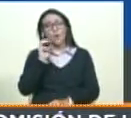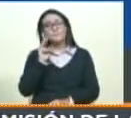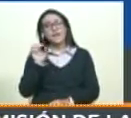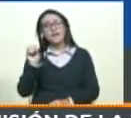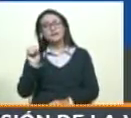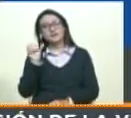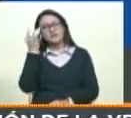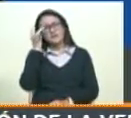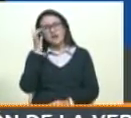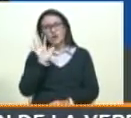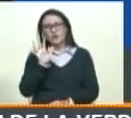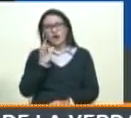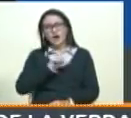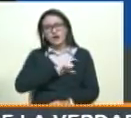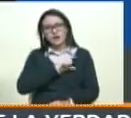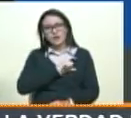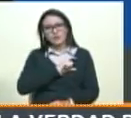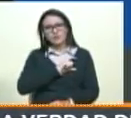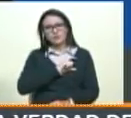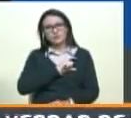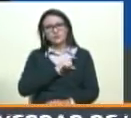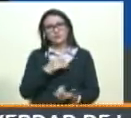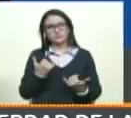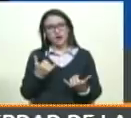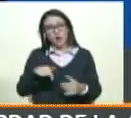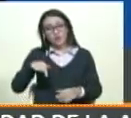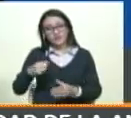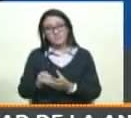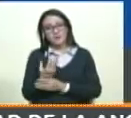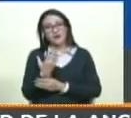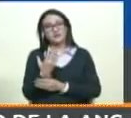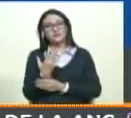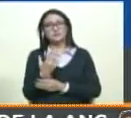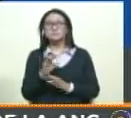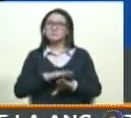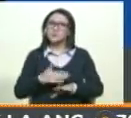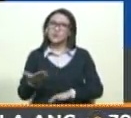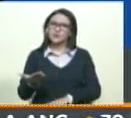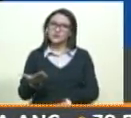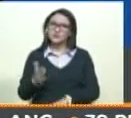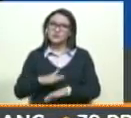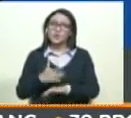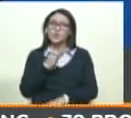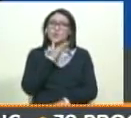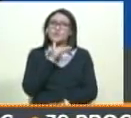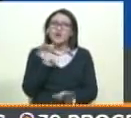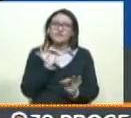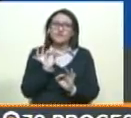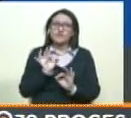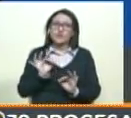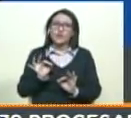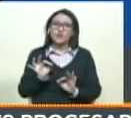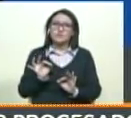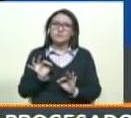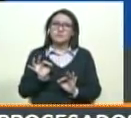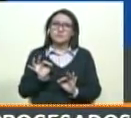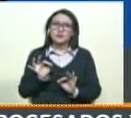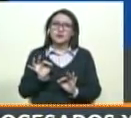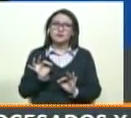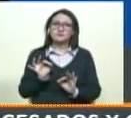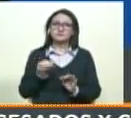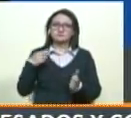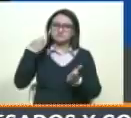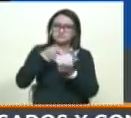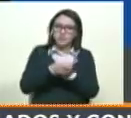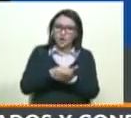en enero incluso, sino que lo hicimos ahora en mayo, fue precisamente porque no había manera que las cuentas de